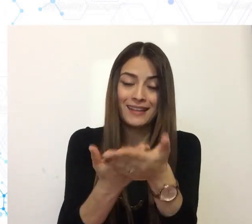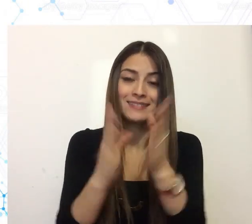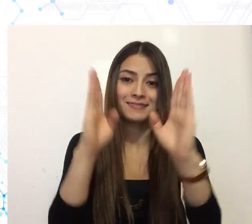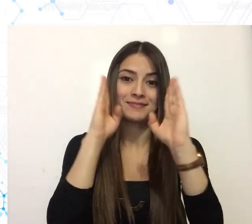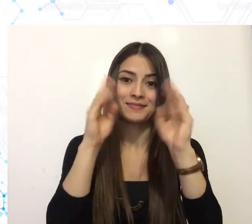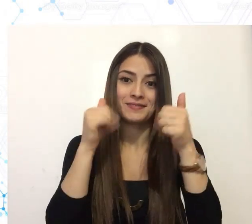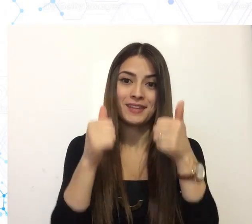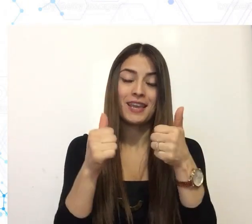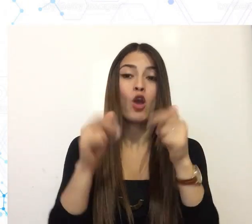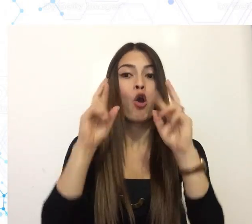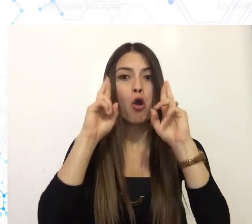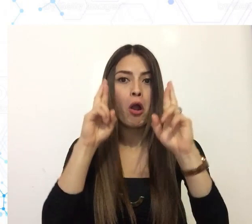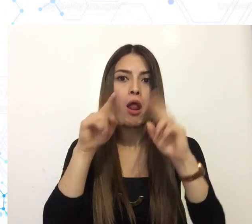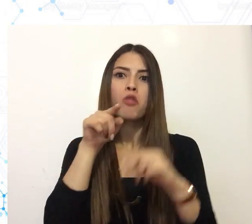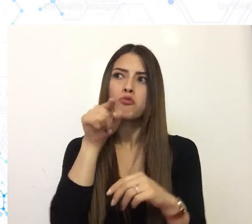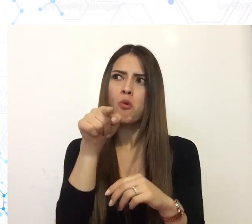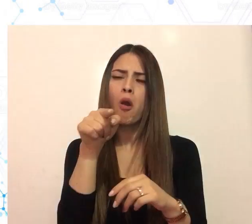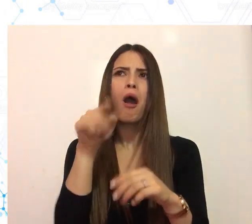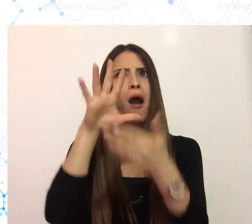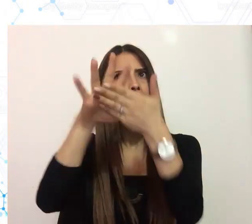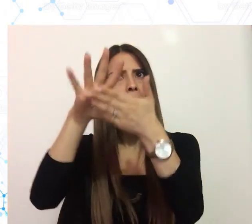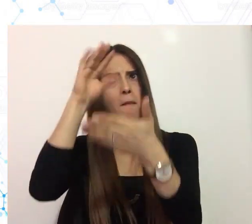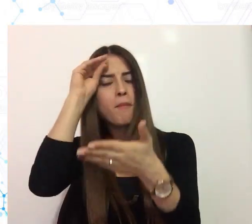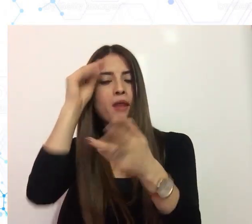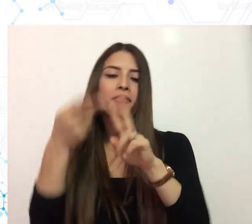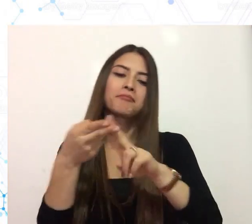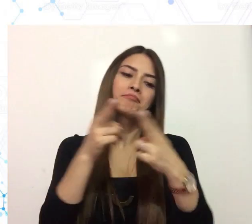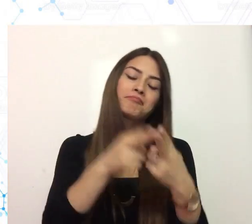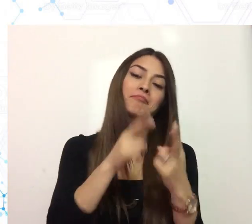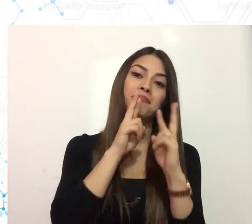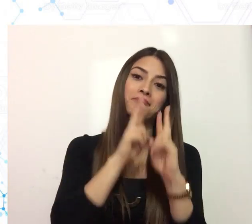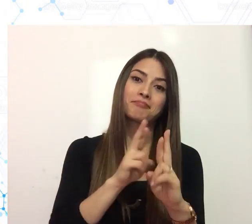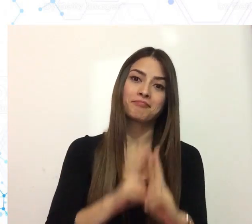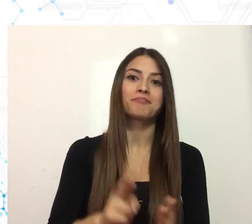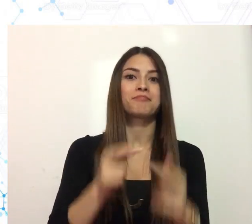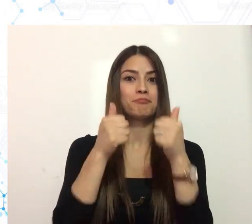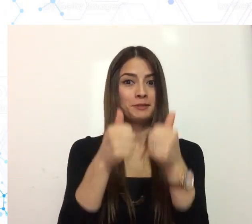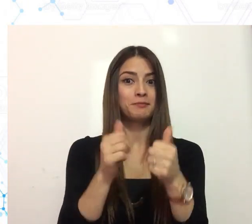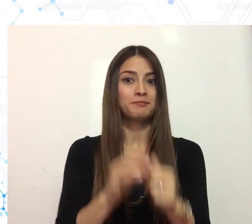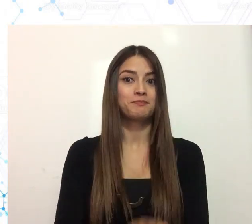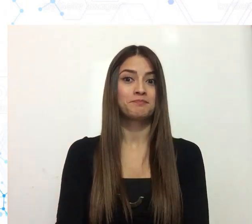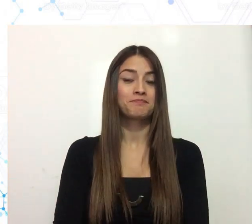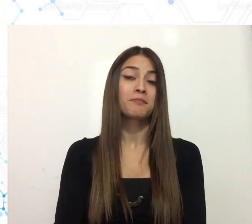trabajar. Muchísimas gracias, espero que sea de utilidad. Entonces, para